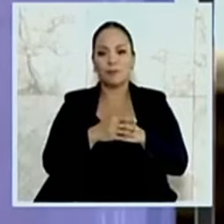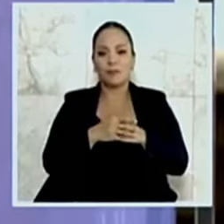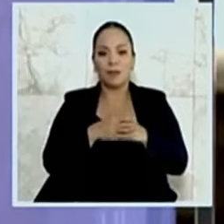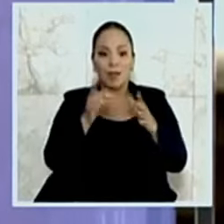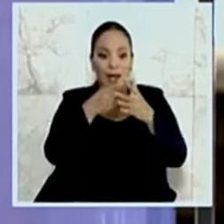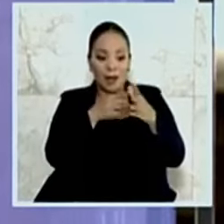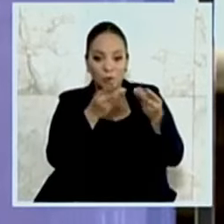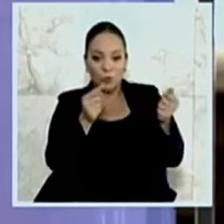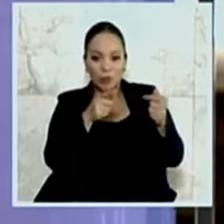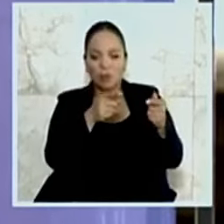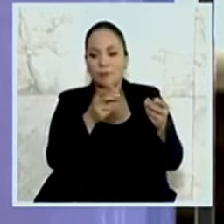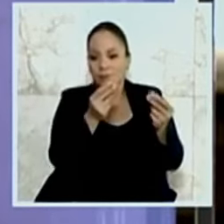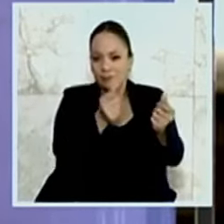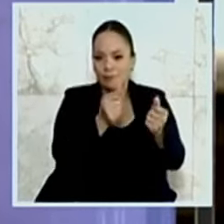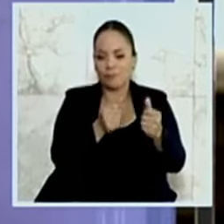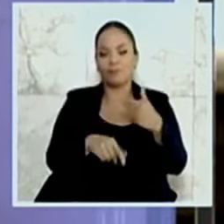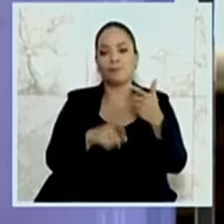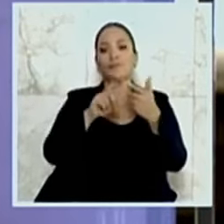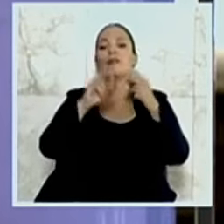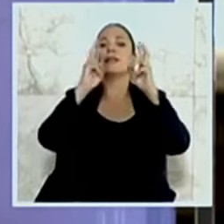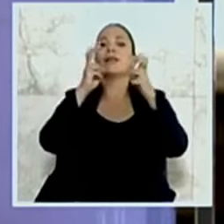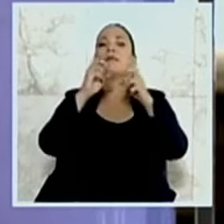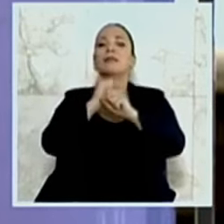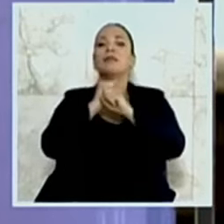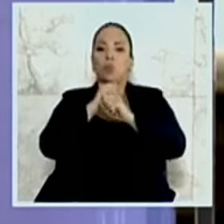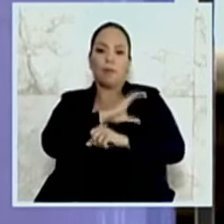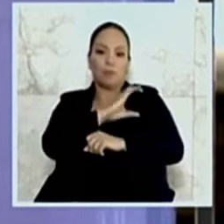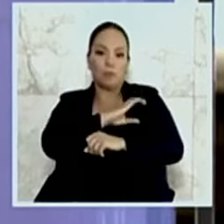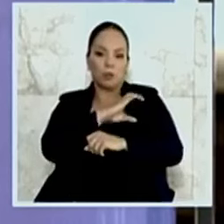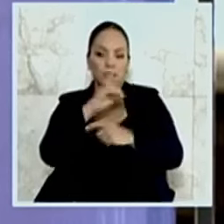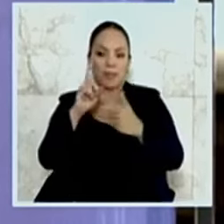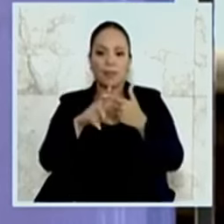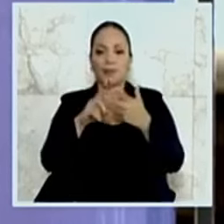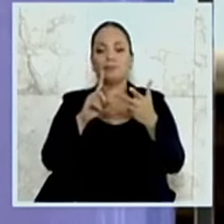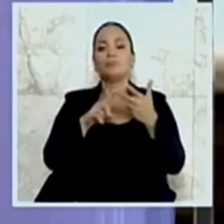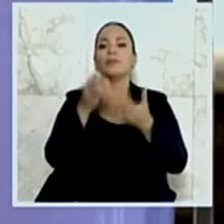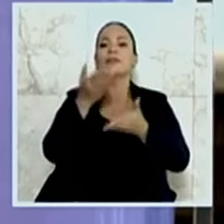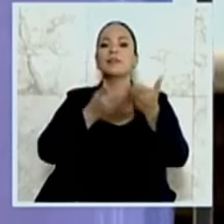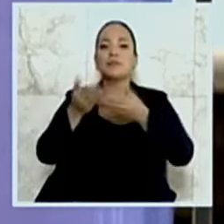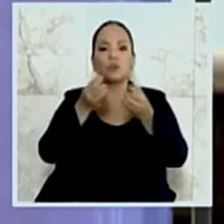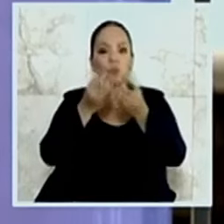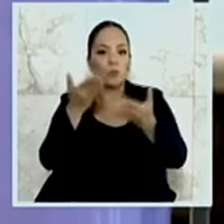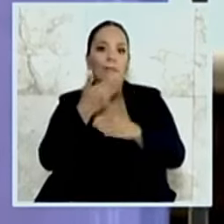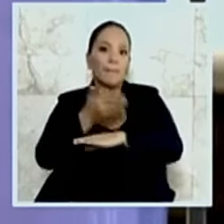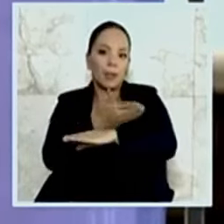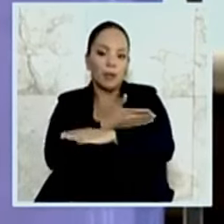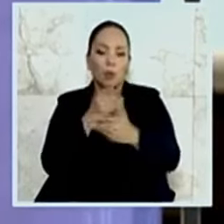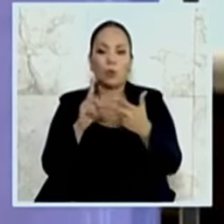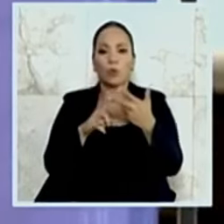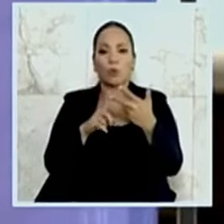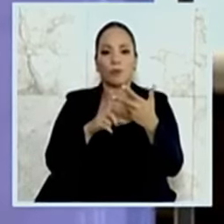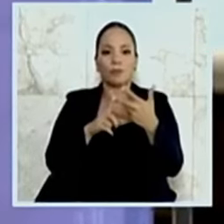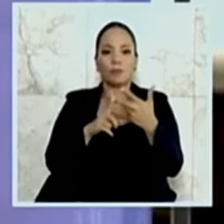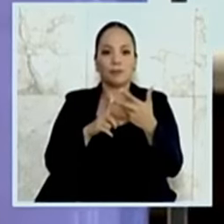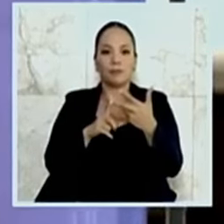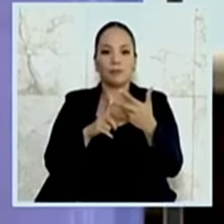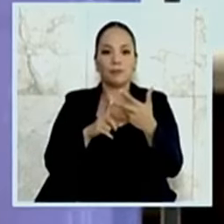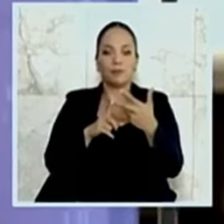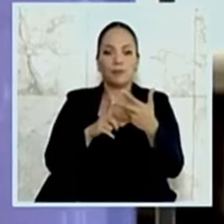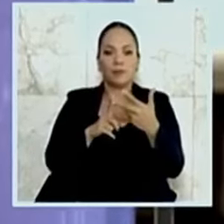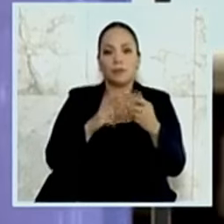podría estar a 40 minutos de Escazú, de Santa Ana, eso sería una gran inyección